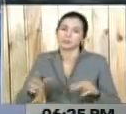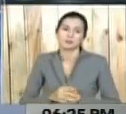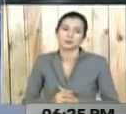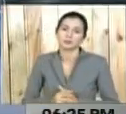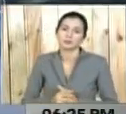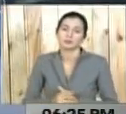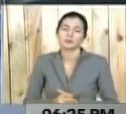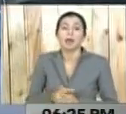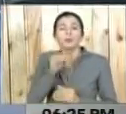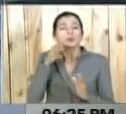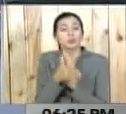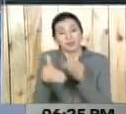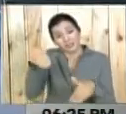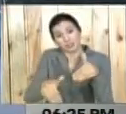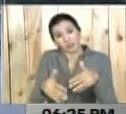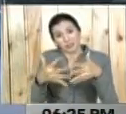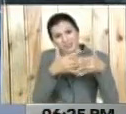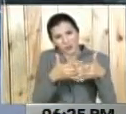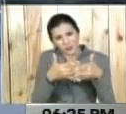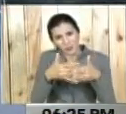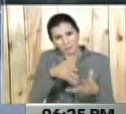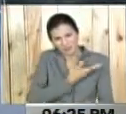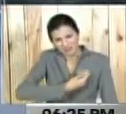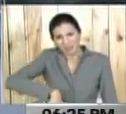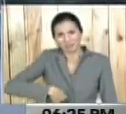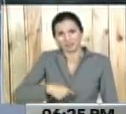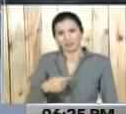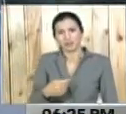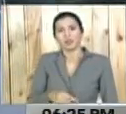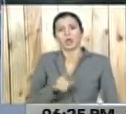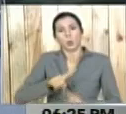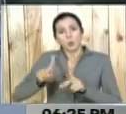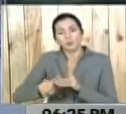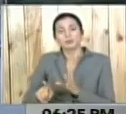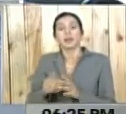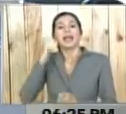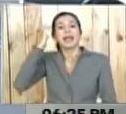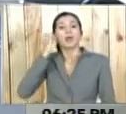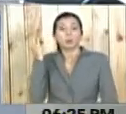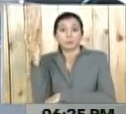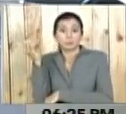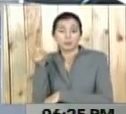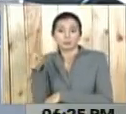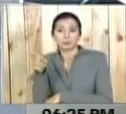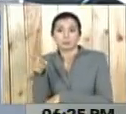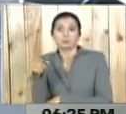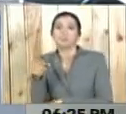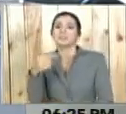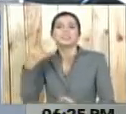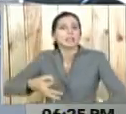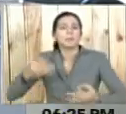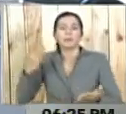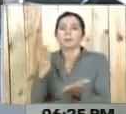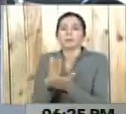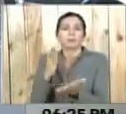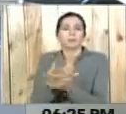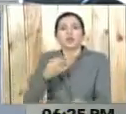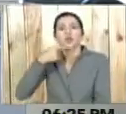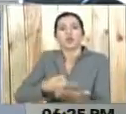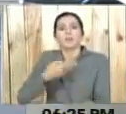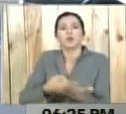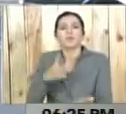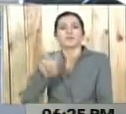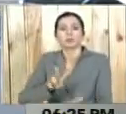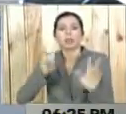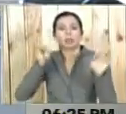acá, hablamos de las elecciones en Estados Unidos, pero hay varios elementos allí. El Europarlamento, cada vez que puede, habla de Venezuela. Desde algunos países